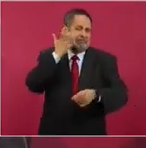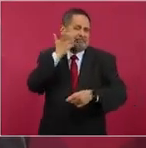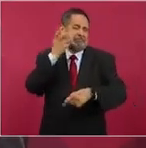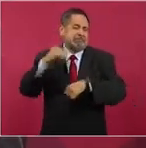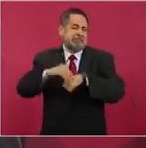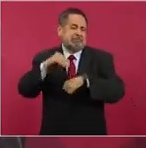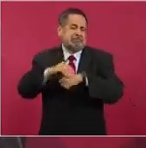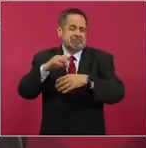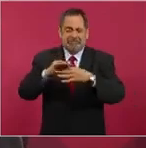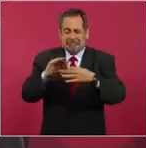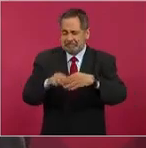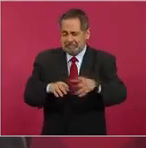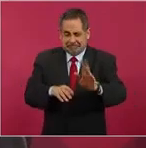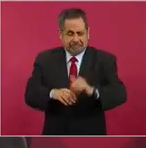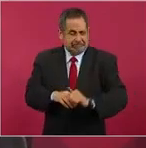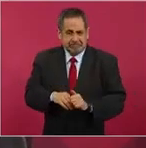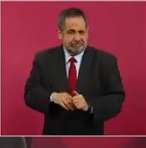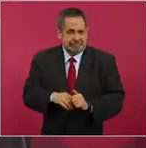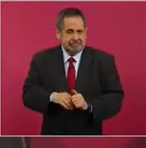alguien había